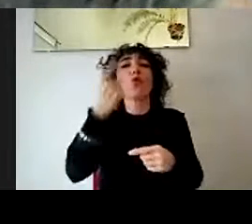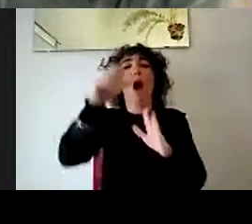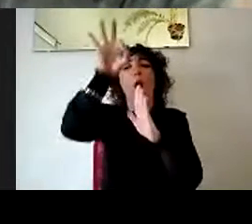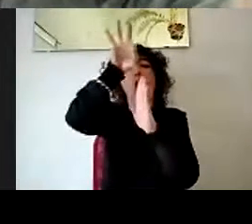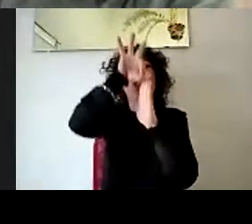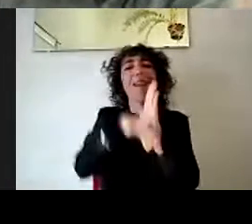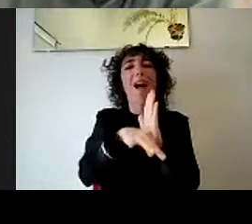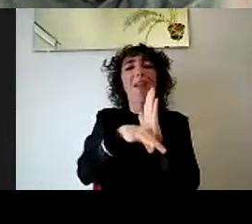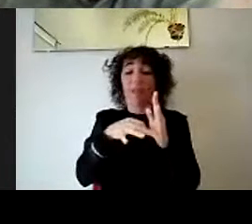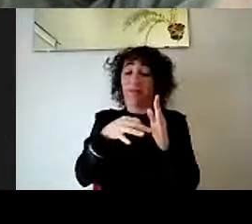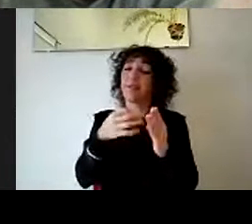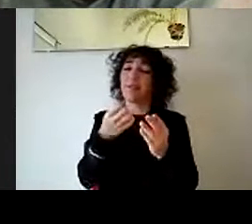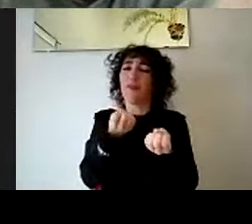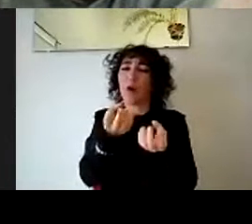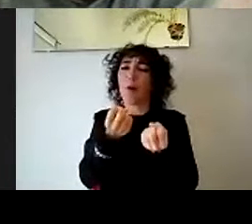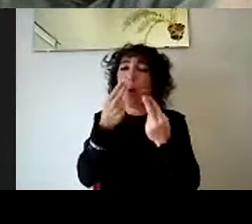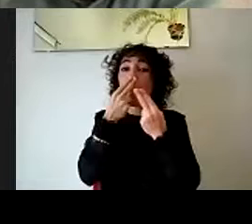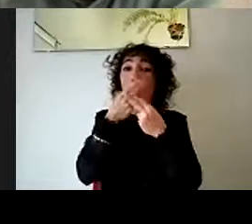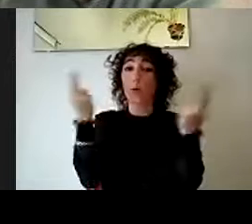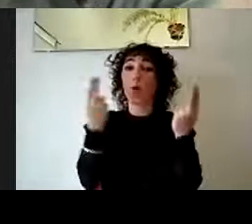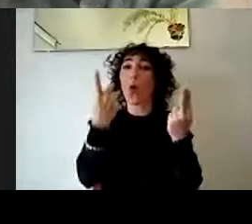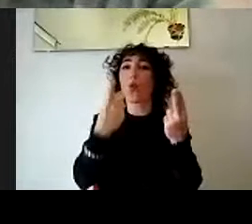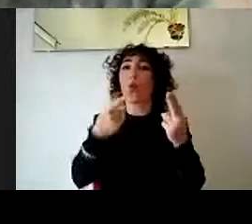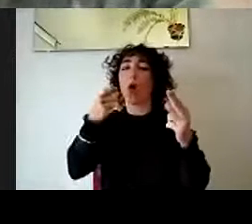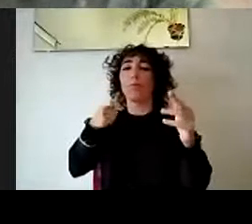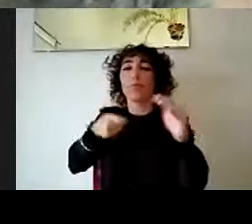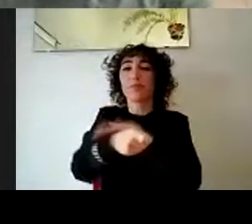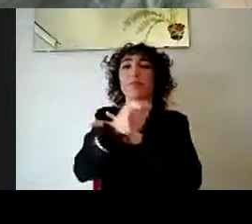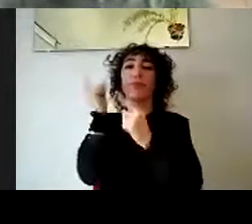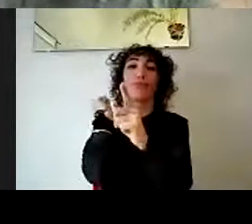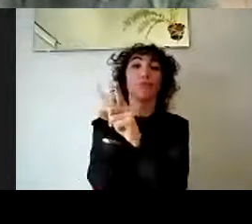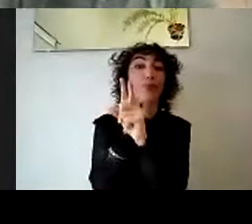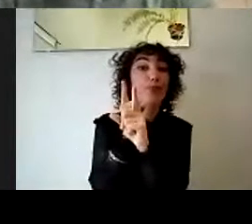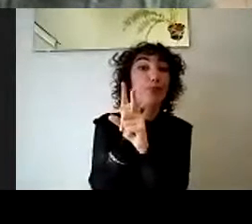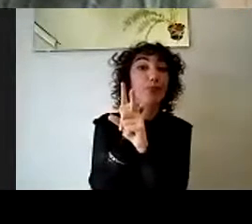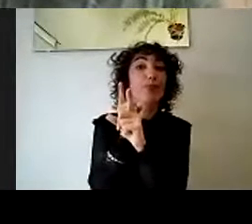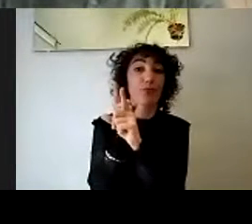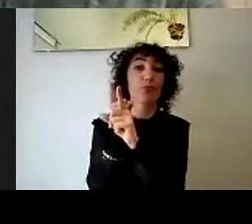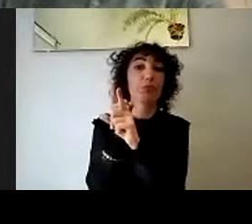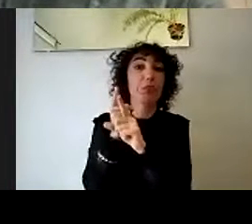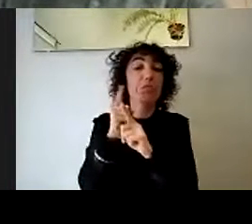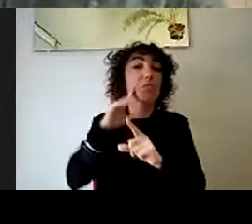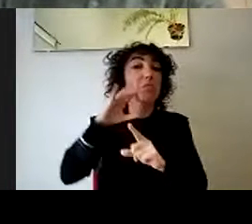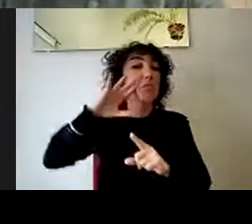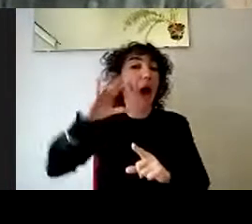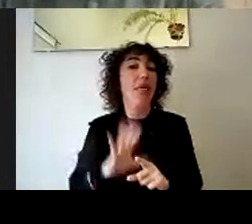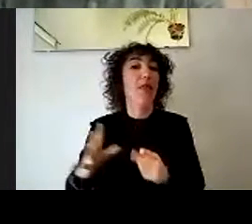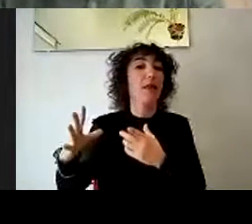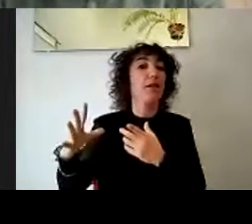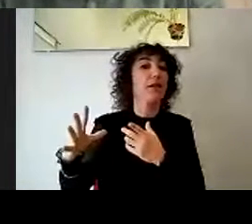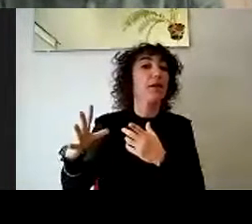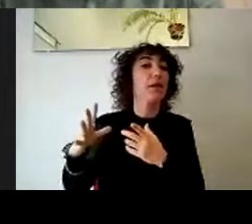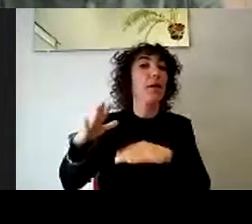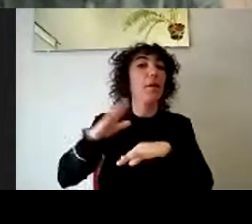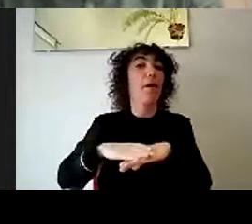información pública, y hay una alegación. Y una alegación que en principio todo indica que es para